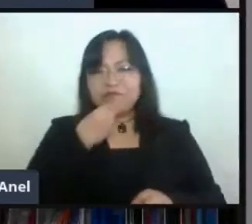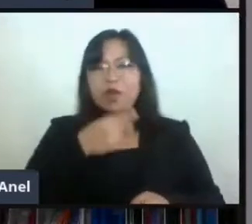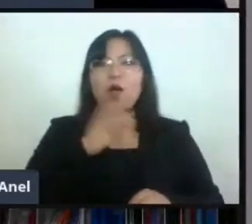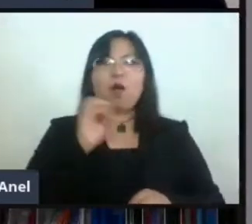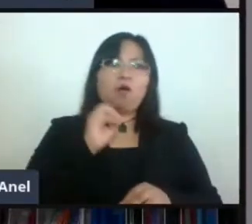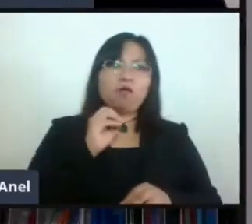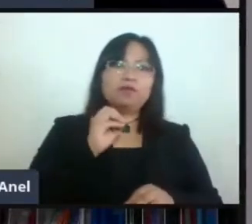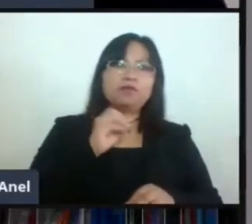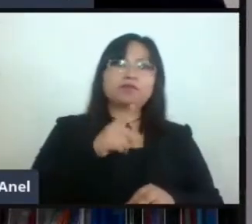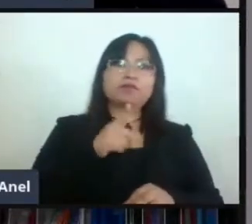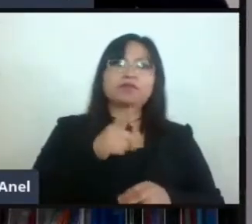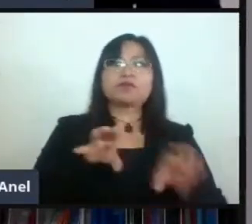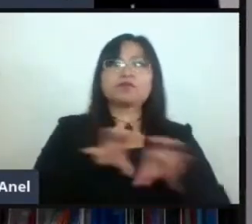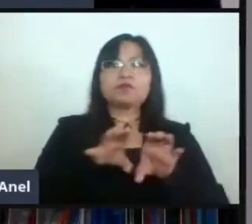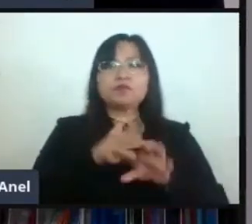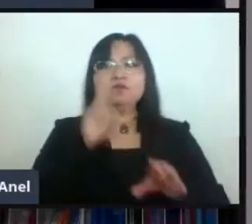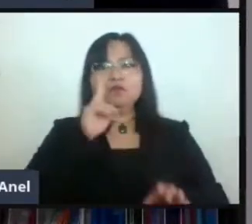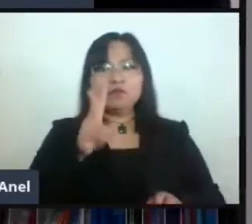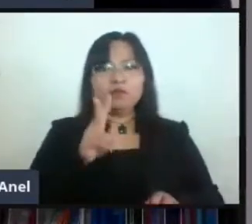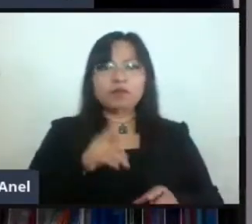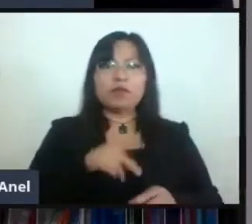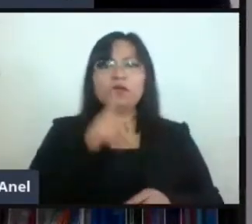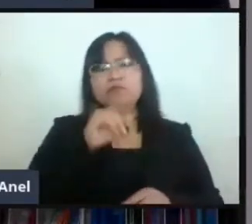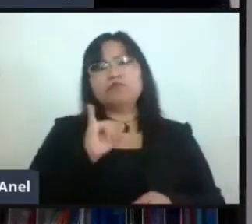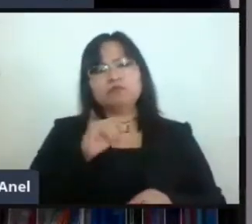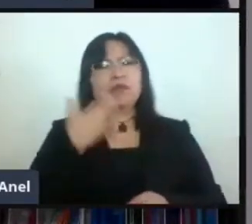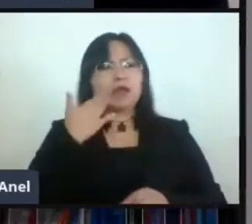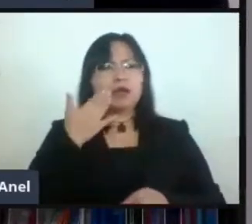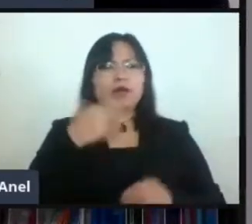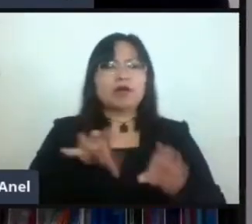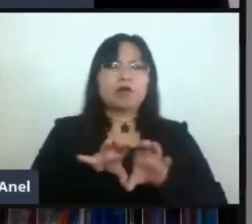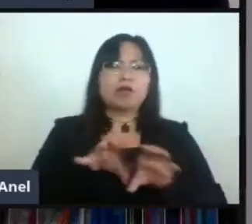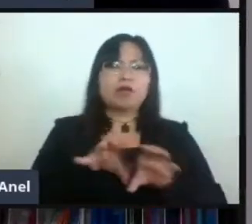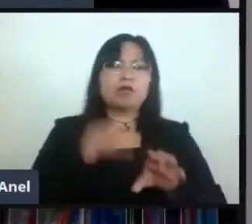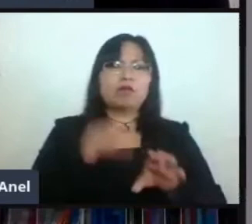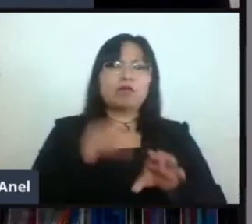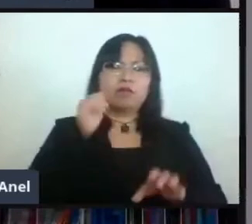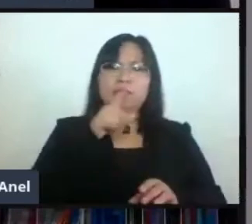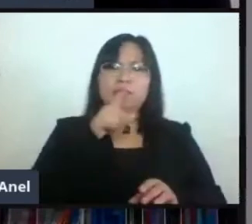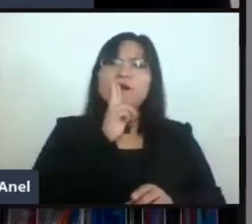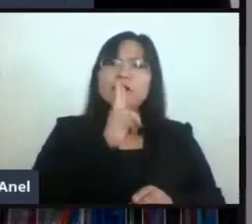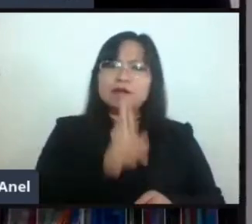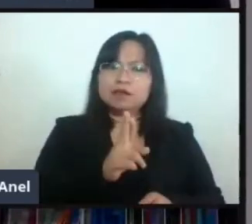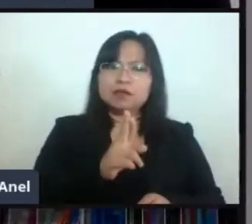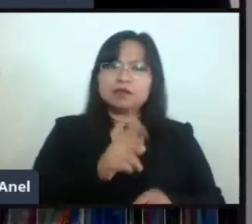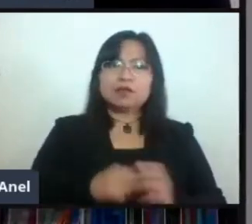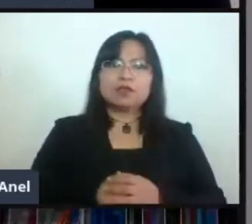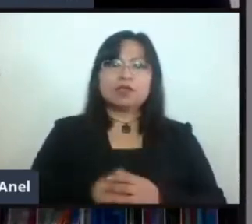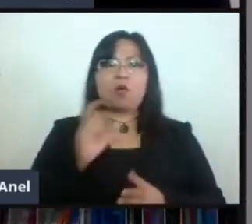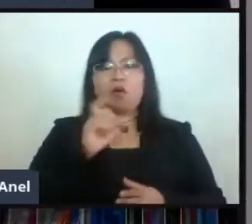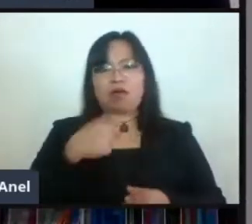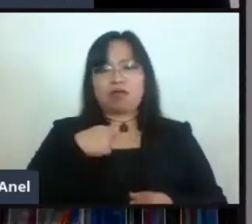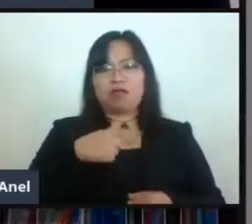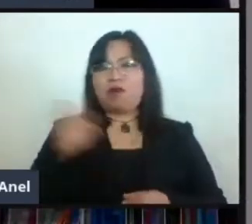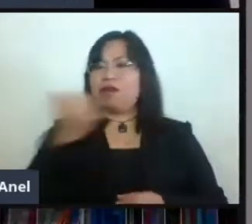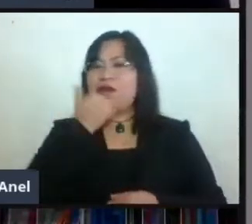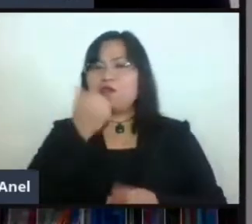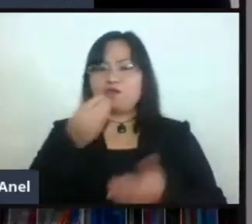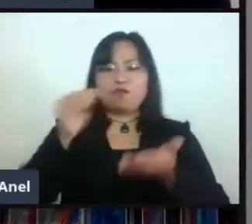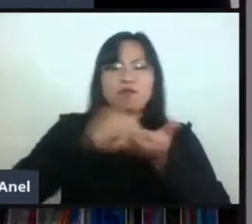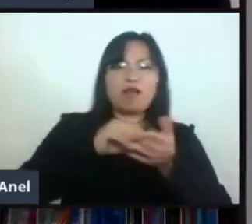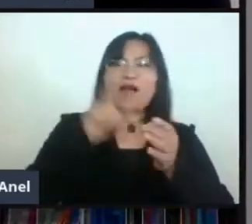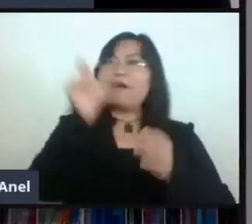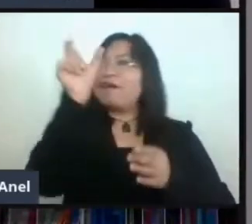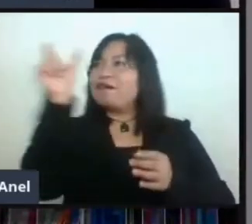Si es amable siempre ponerle a alguien que está respondiendo una encuesta, un cuestionario, pues la barra de progreso, ¿no? Si